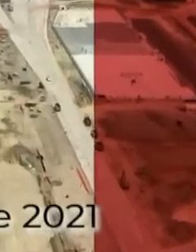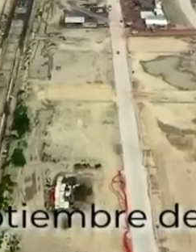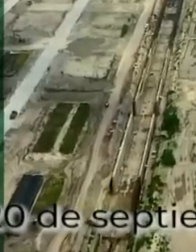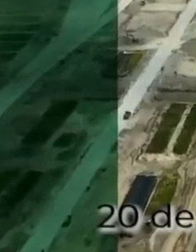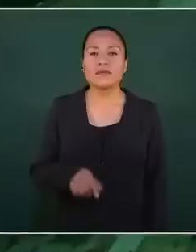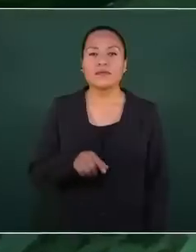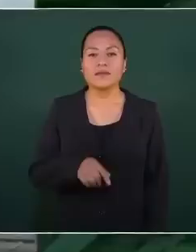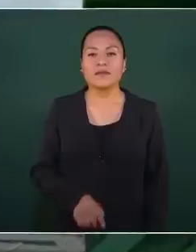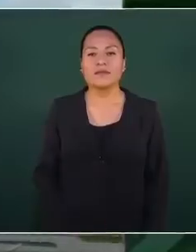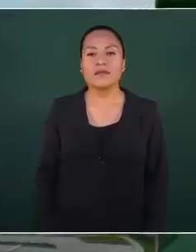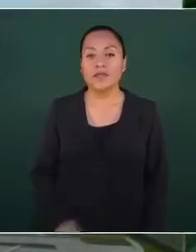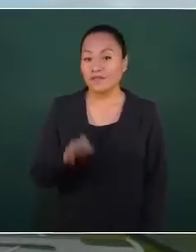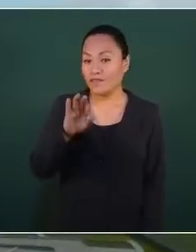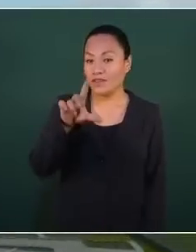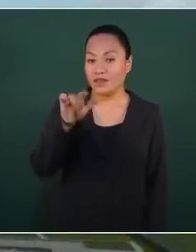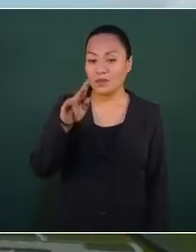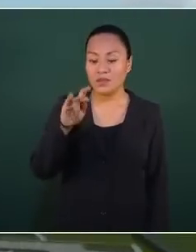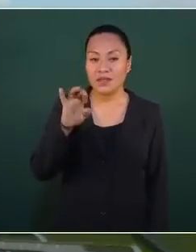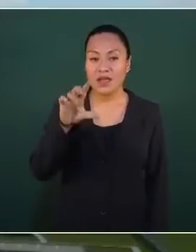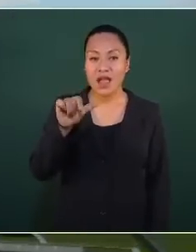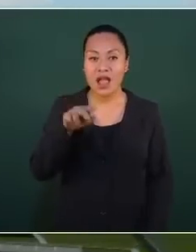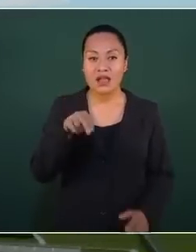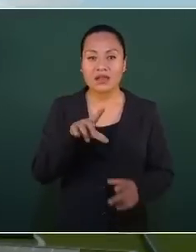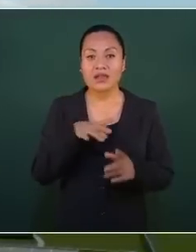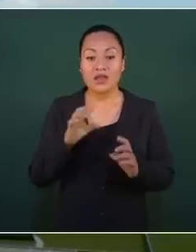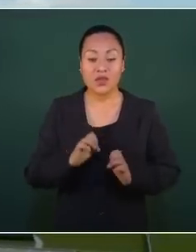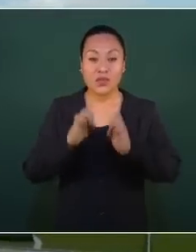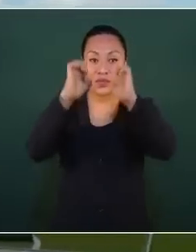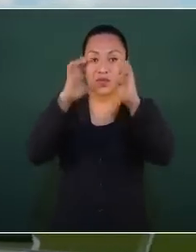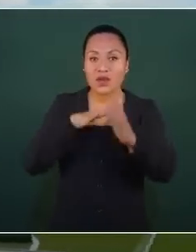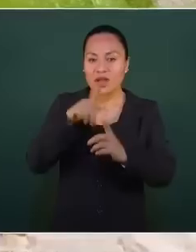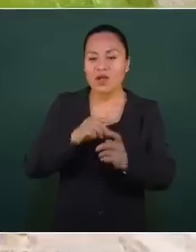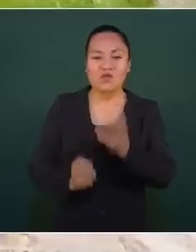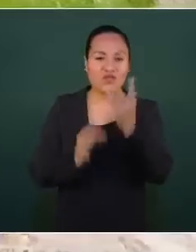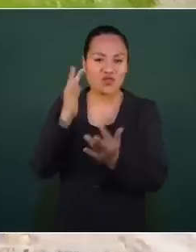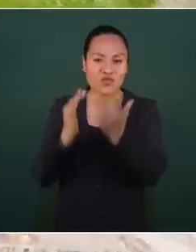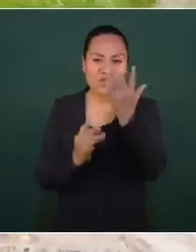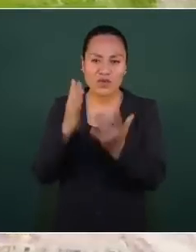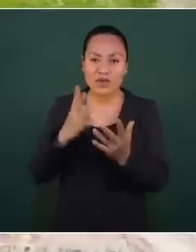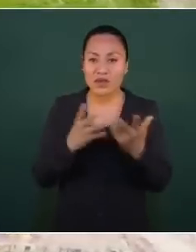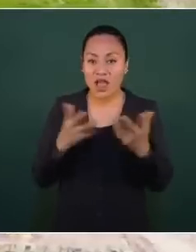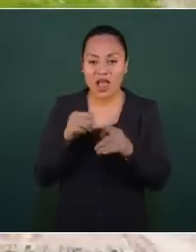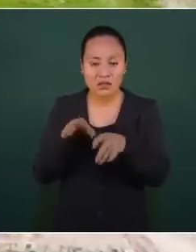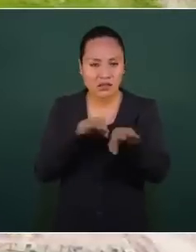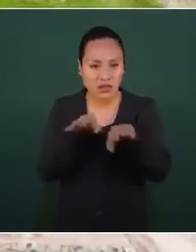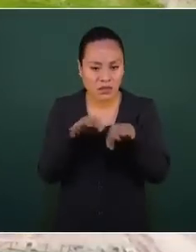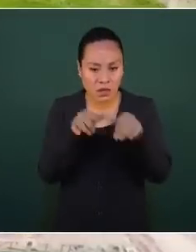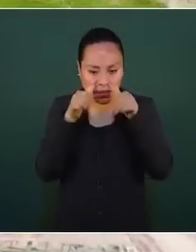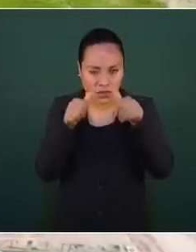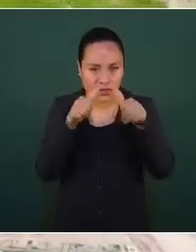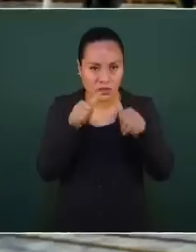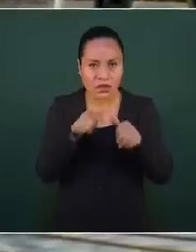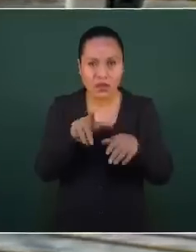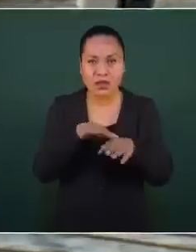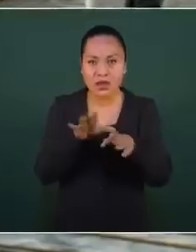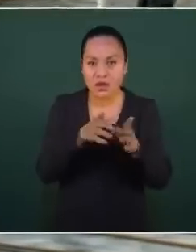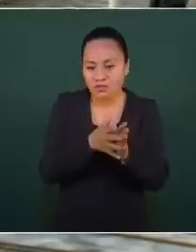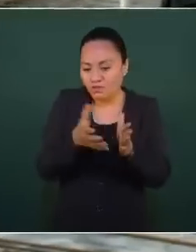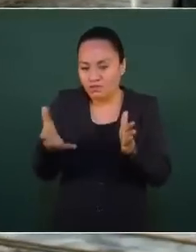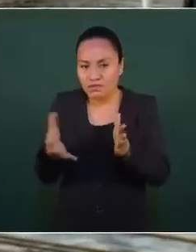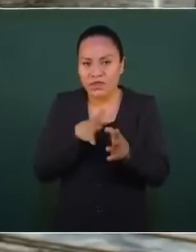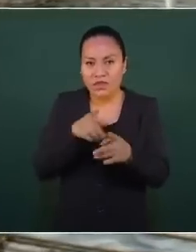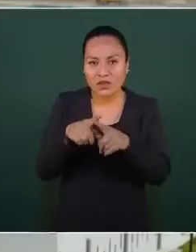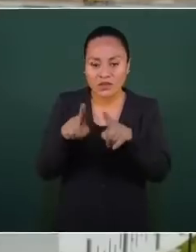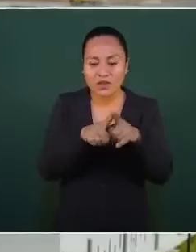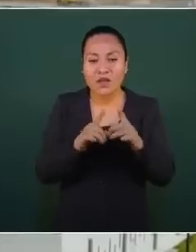2021. En la Torre de Control y Servicios de Extinción de Incendios, se realizan trabajos de preparación para el desplante e inicio de